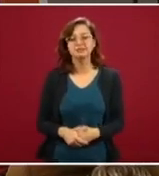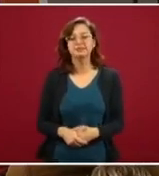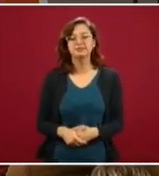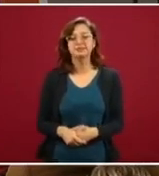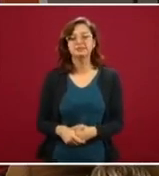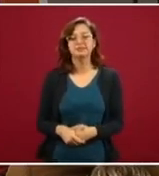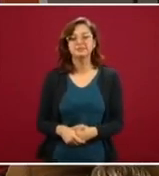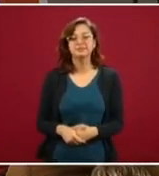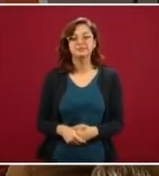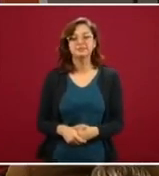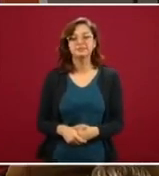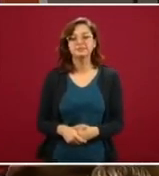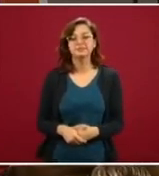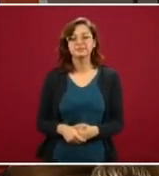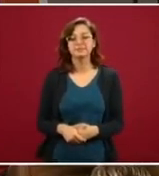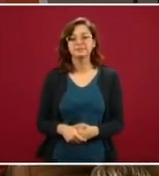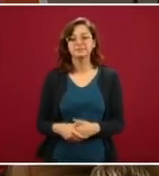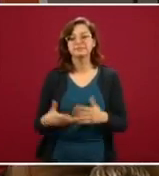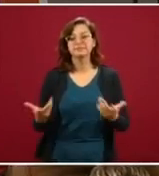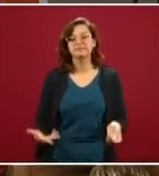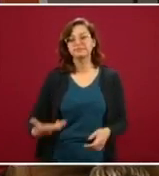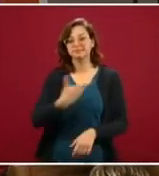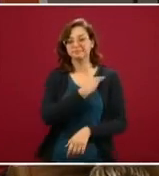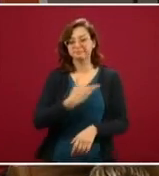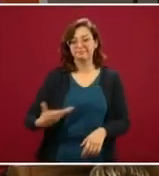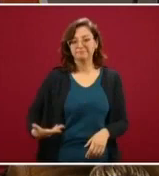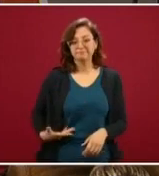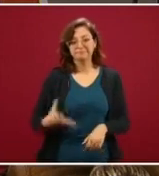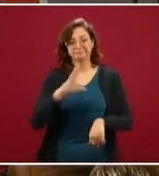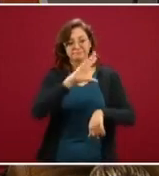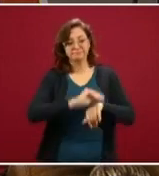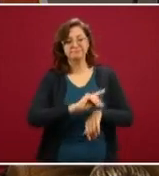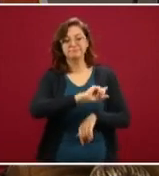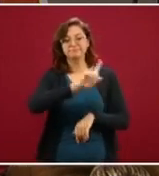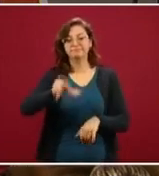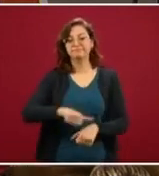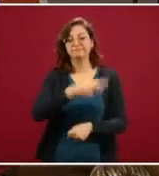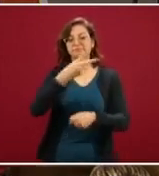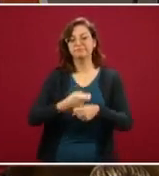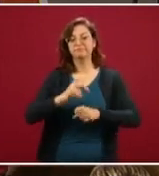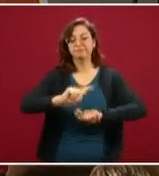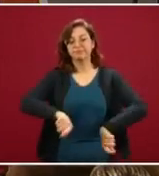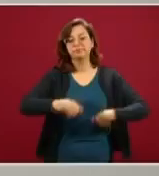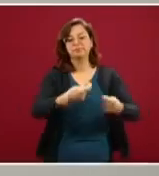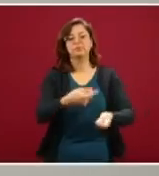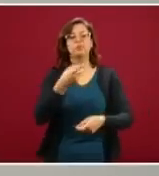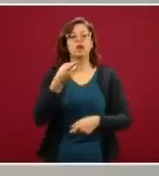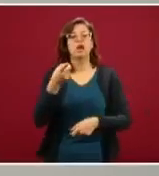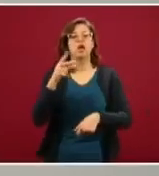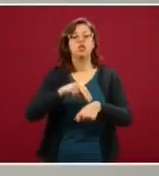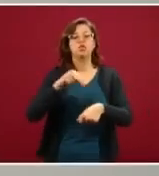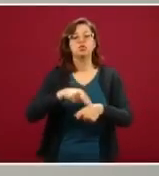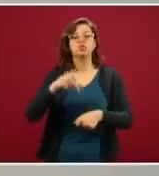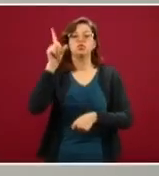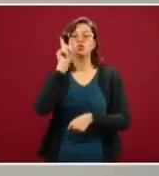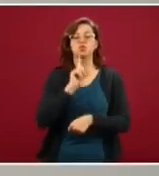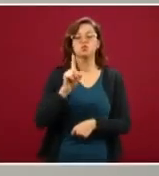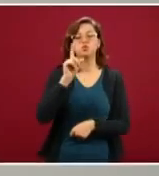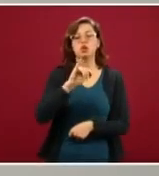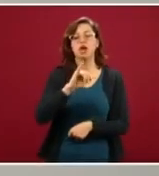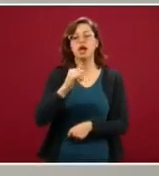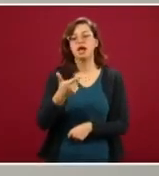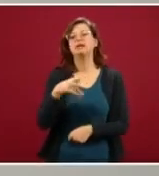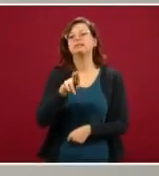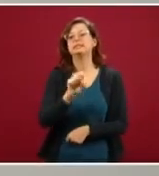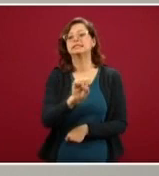Y enseguida, con el permiso del presidente, le pasaré la palabra a la doctora Gisela Lara, directora del programa IMSS Bienestar,